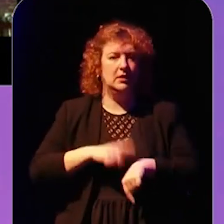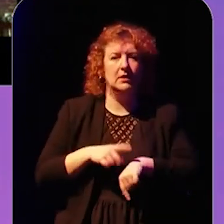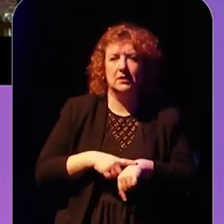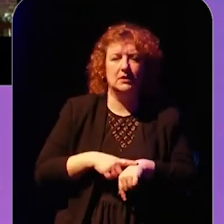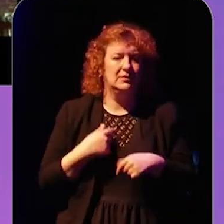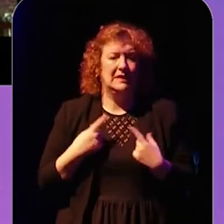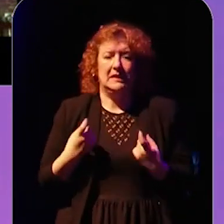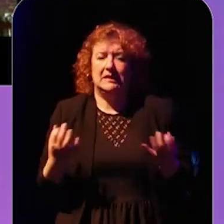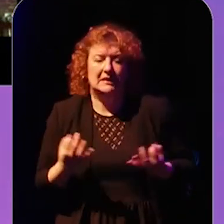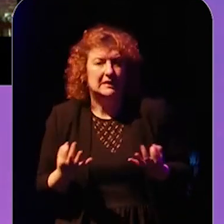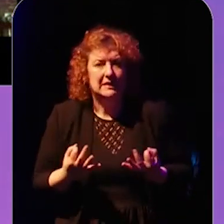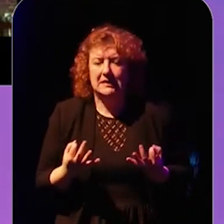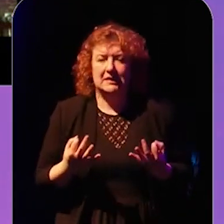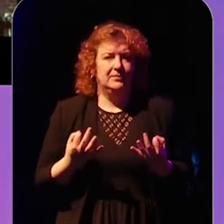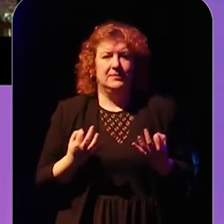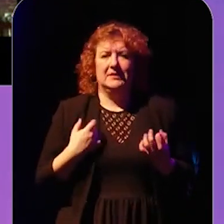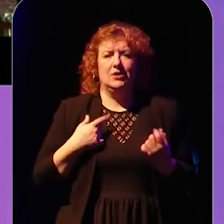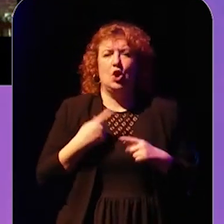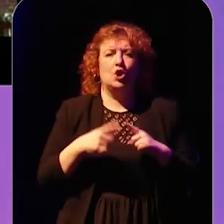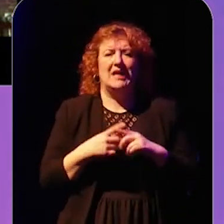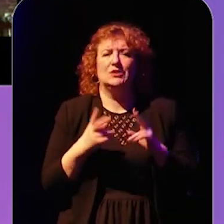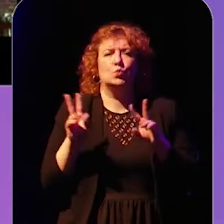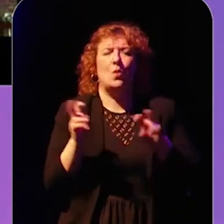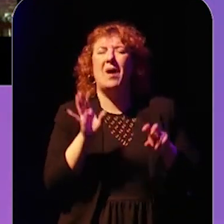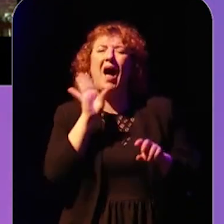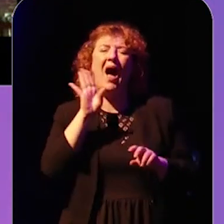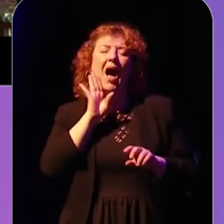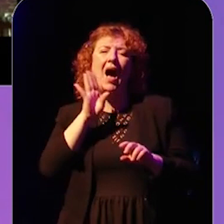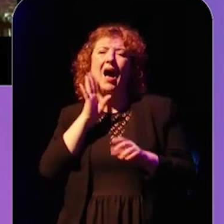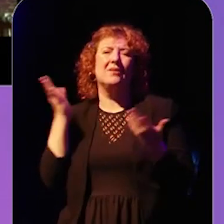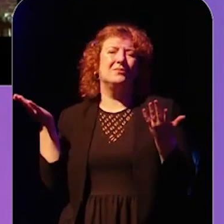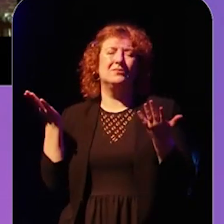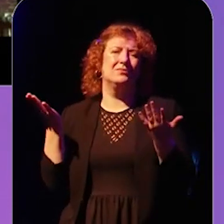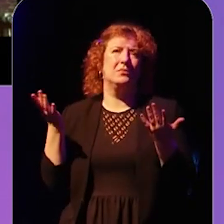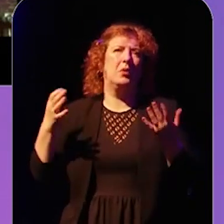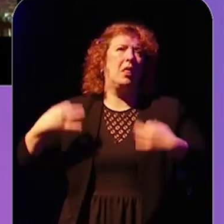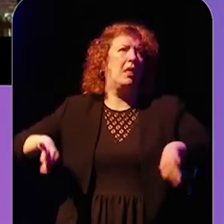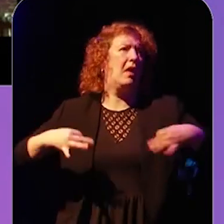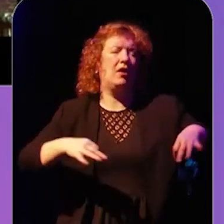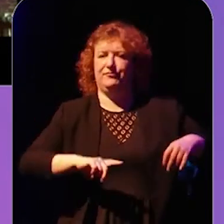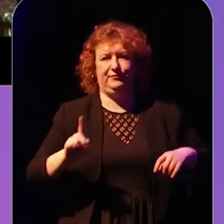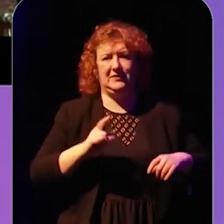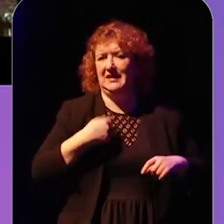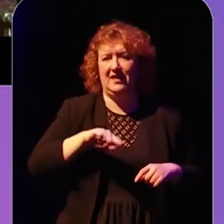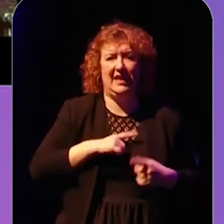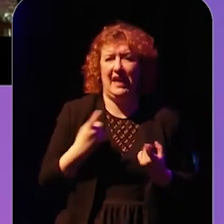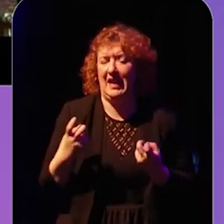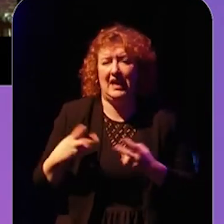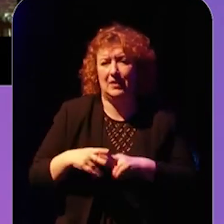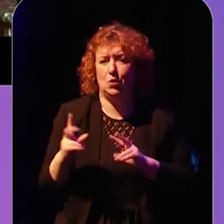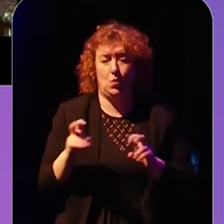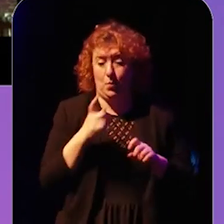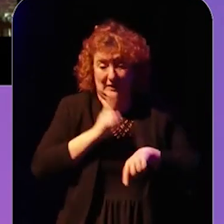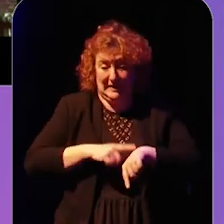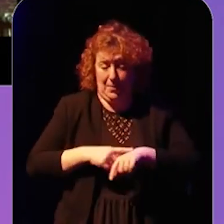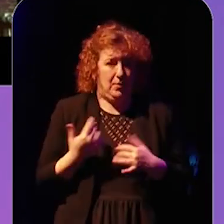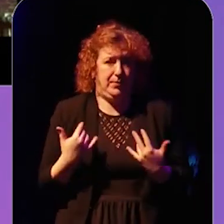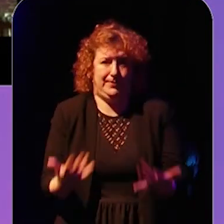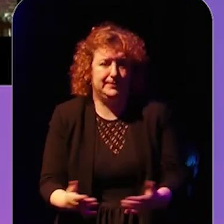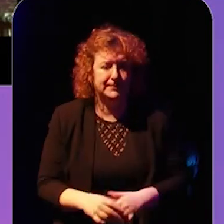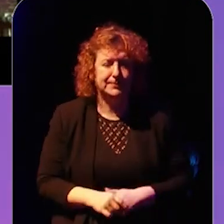nos planteamos que necesitábamos usar herramientas nuevas. No podíamos trabajar de manera convencional porque no había tiempo ni medios para